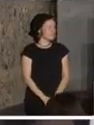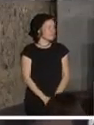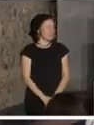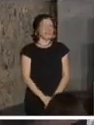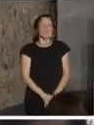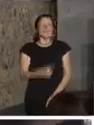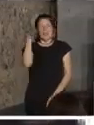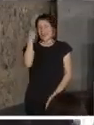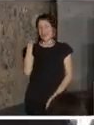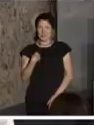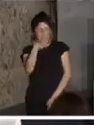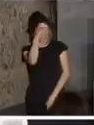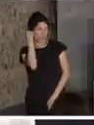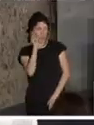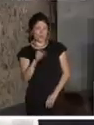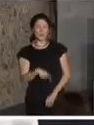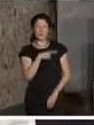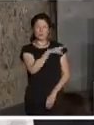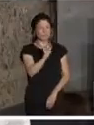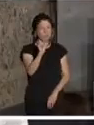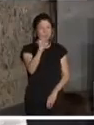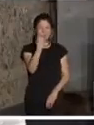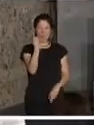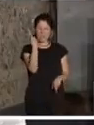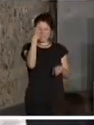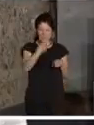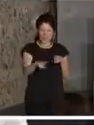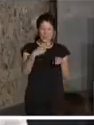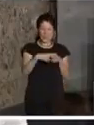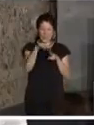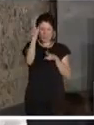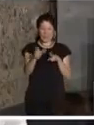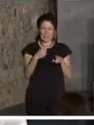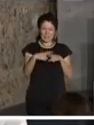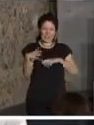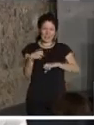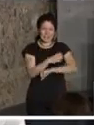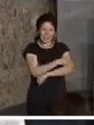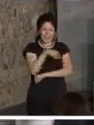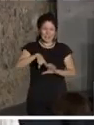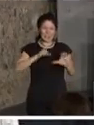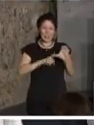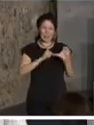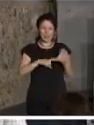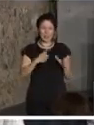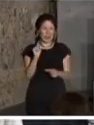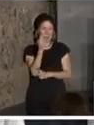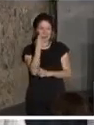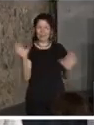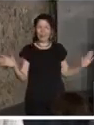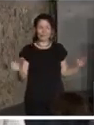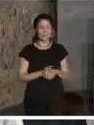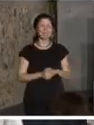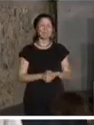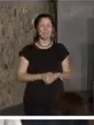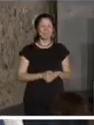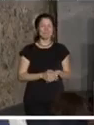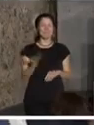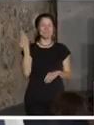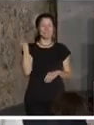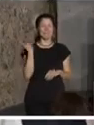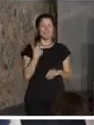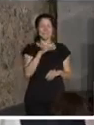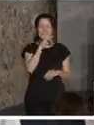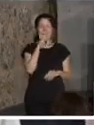Irene yo no me olvido que fuiste la primera política en venir en tren a extremadura cuando Los